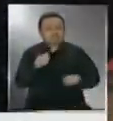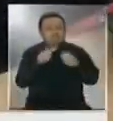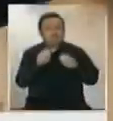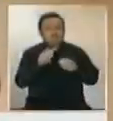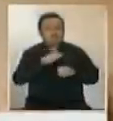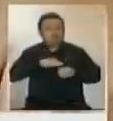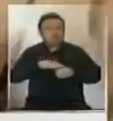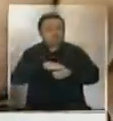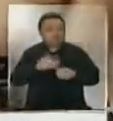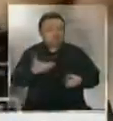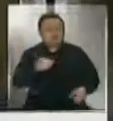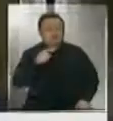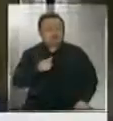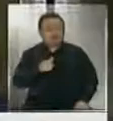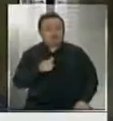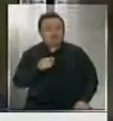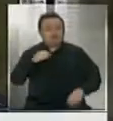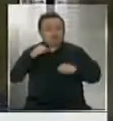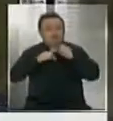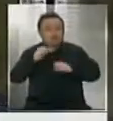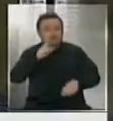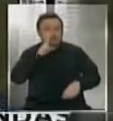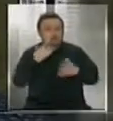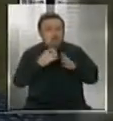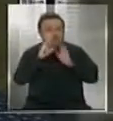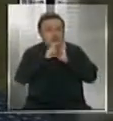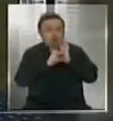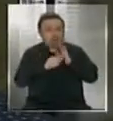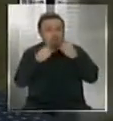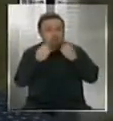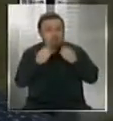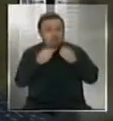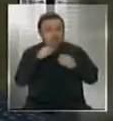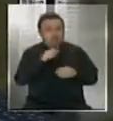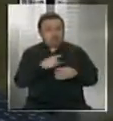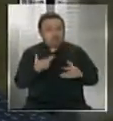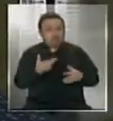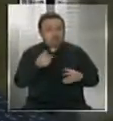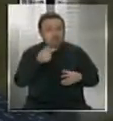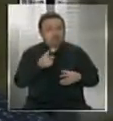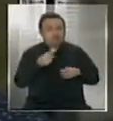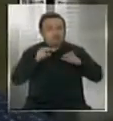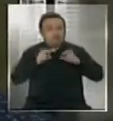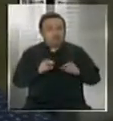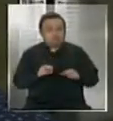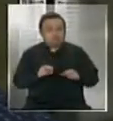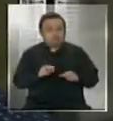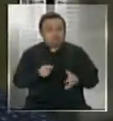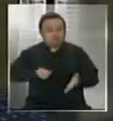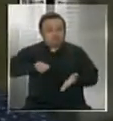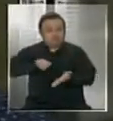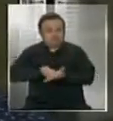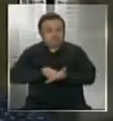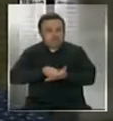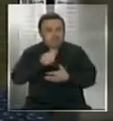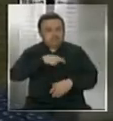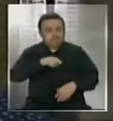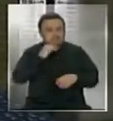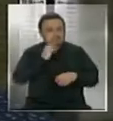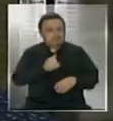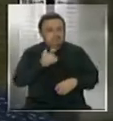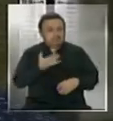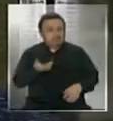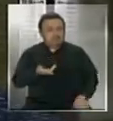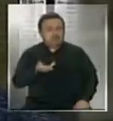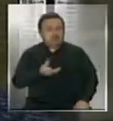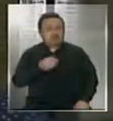negociar buenas condiciones con inmobiliarias que tengan proyectos que sean considerados para nosotros una oportunidad de inversión. Siempre